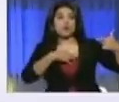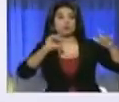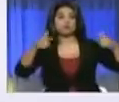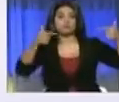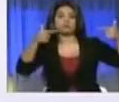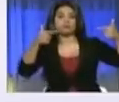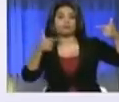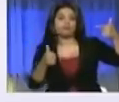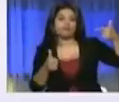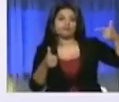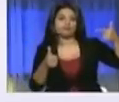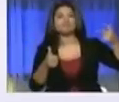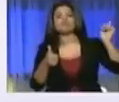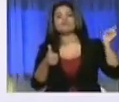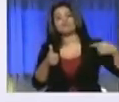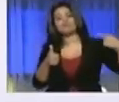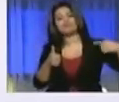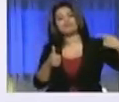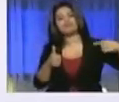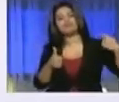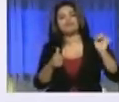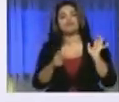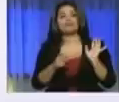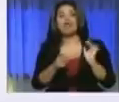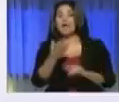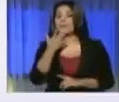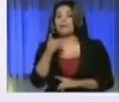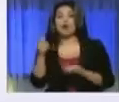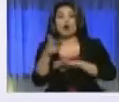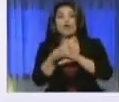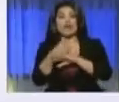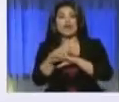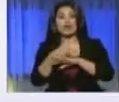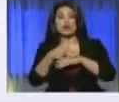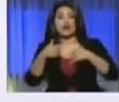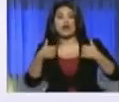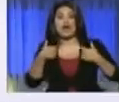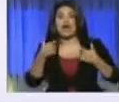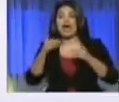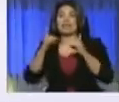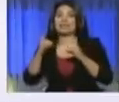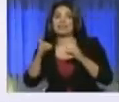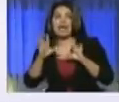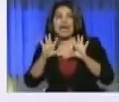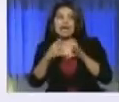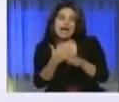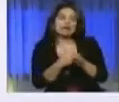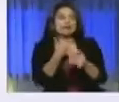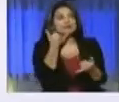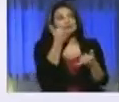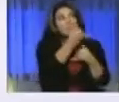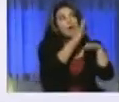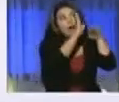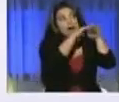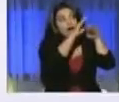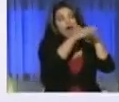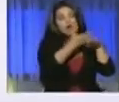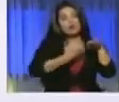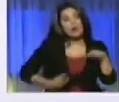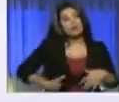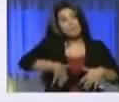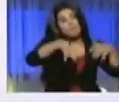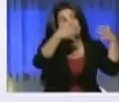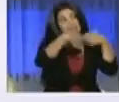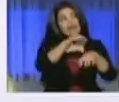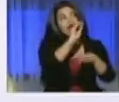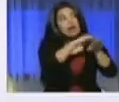que para mover un dedo no llamara al presidente de Fedecámara. Miren, jóvenes de la patria, tan